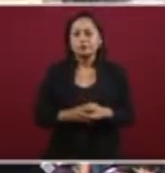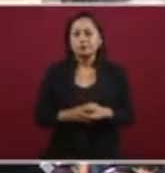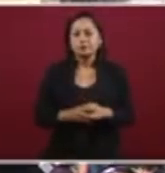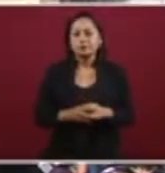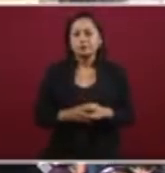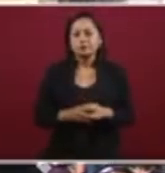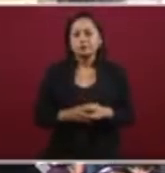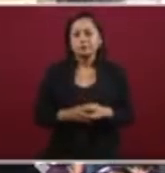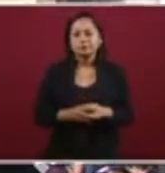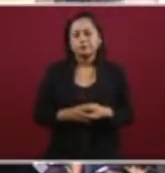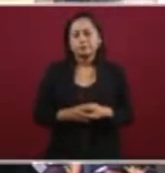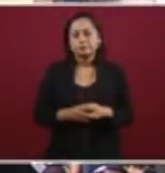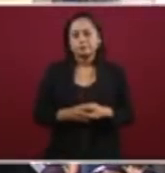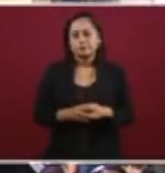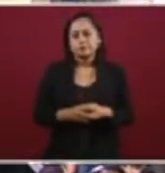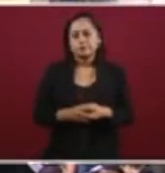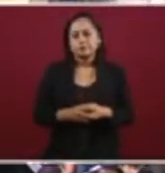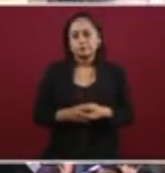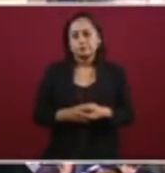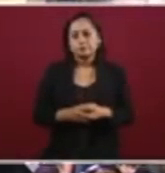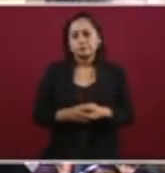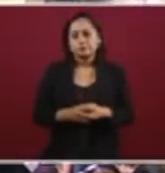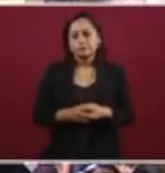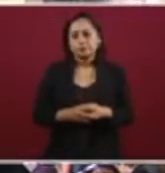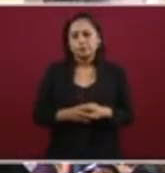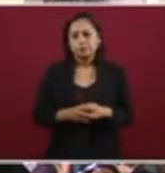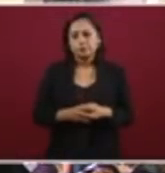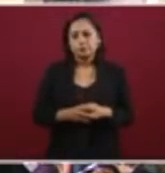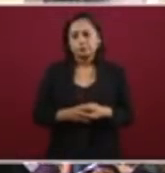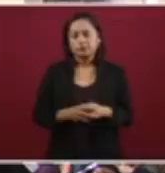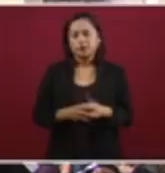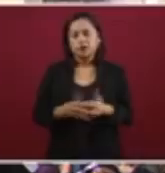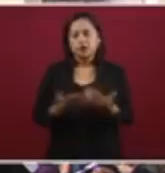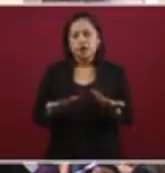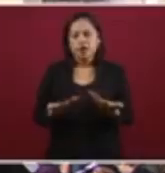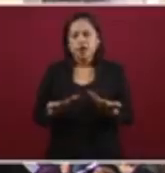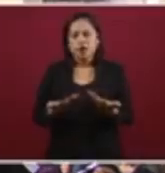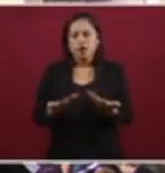de afectación por huracanes